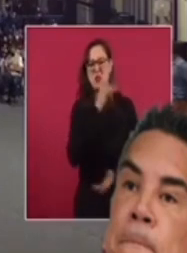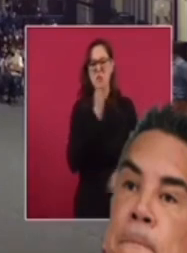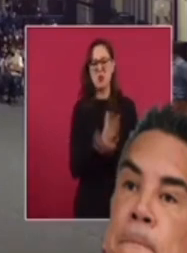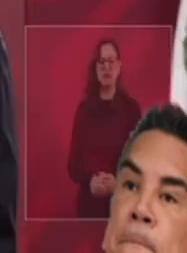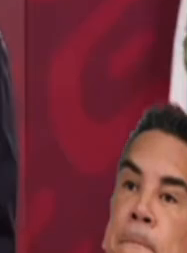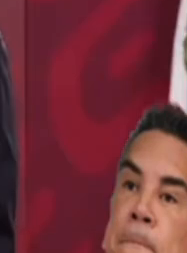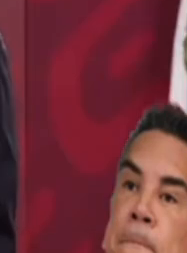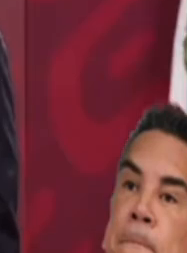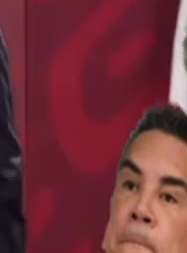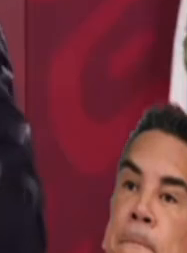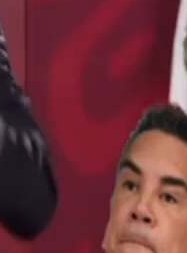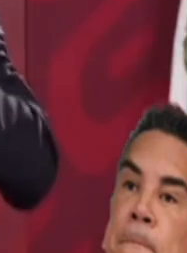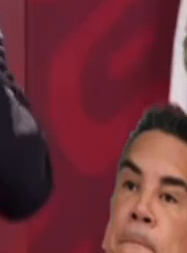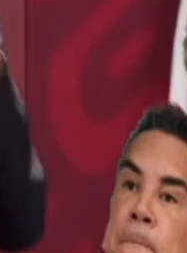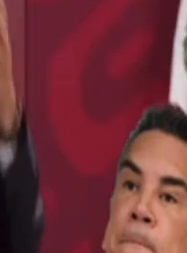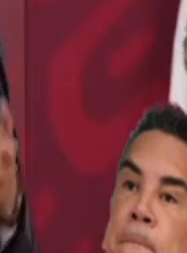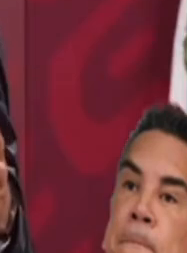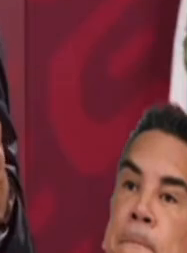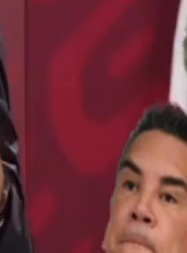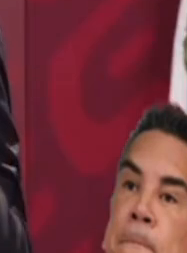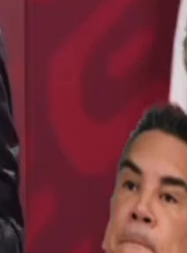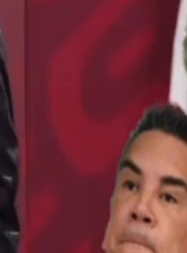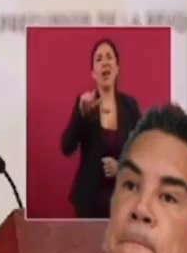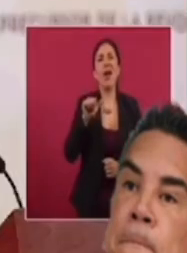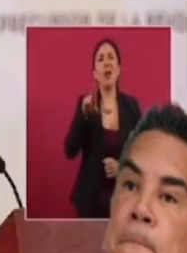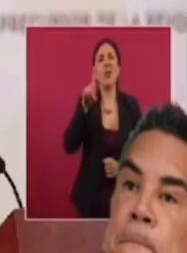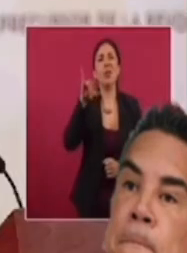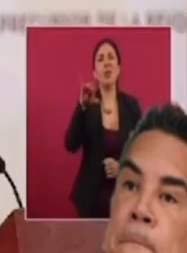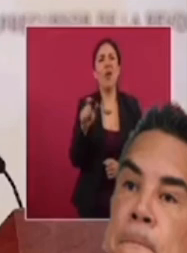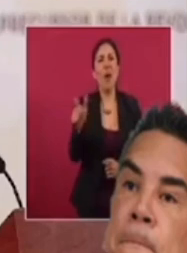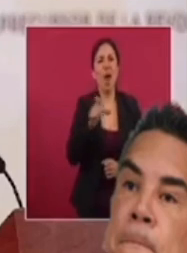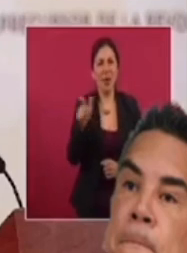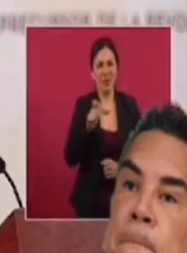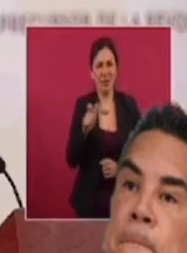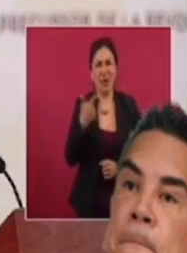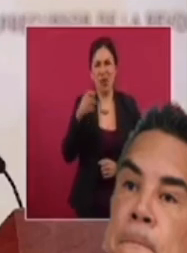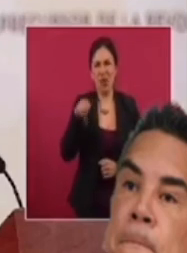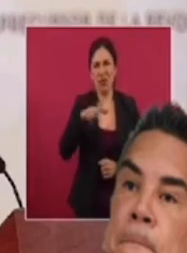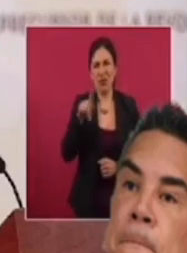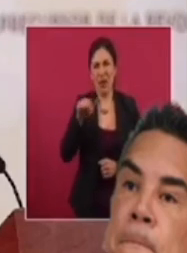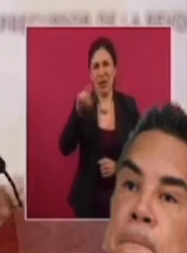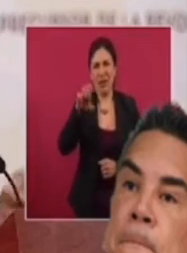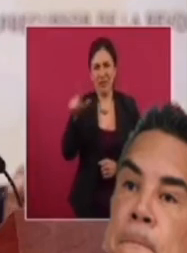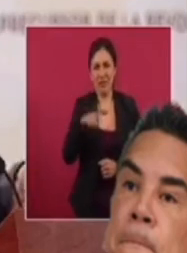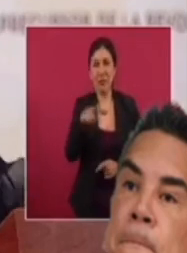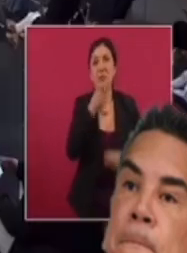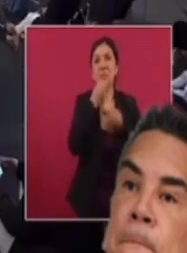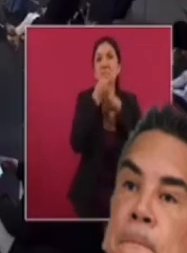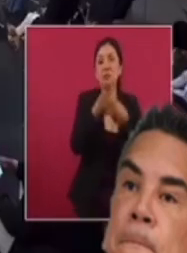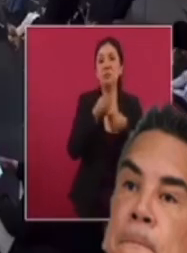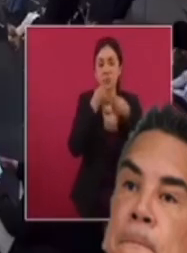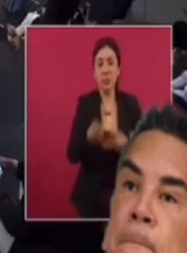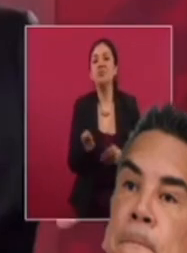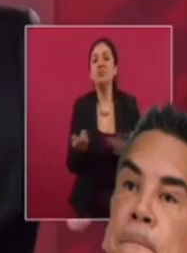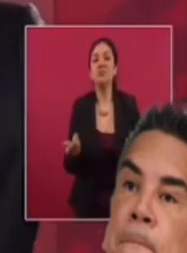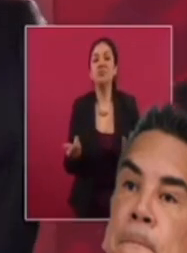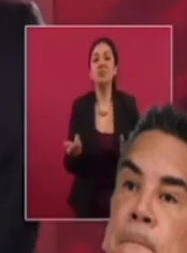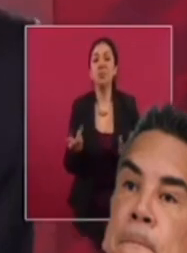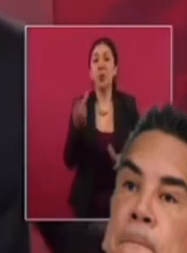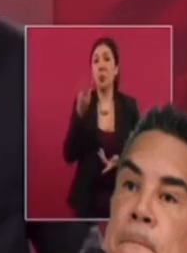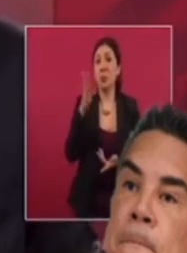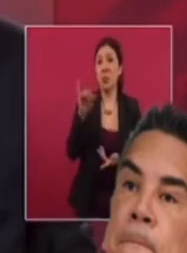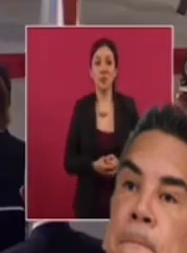politiquería. Pero sacan ayer esto. Entonces, ya se están deshaciendo del